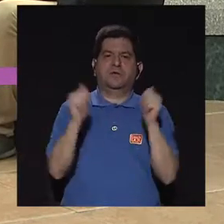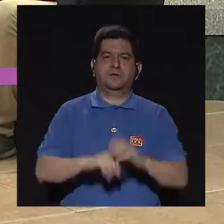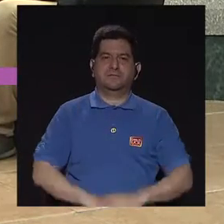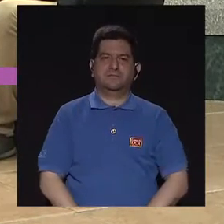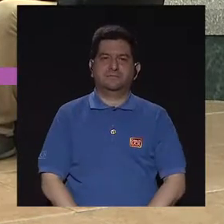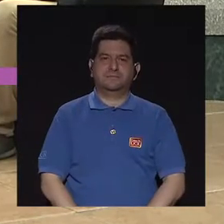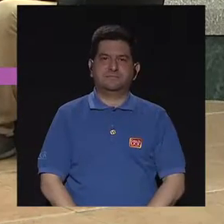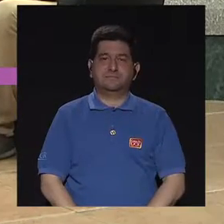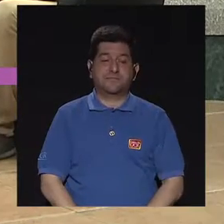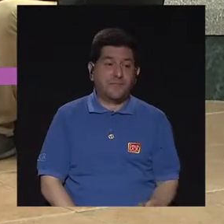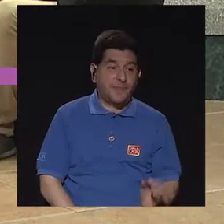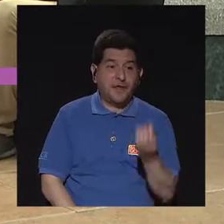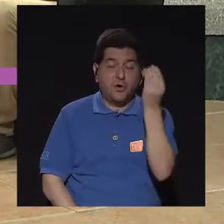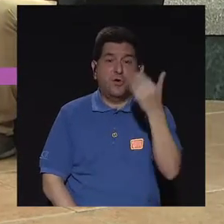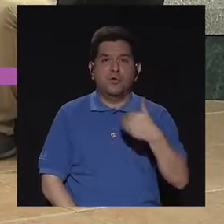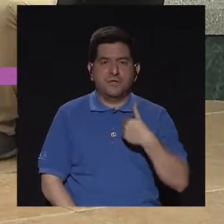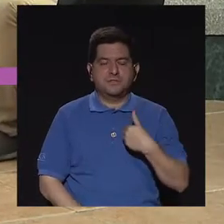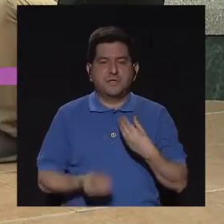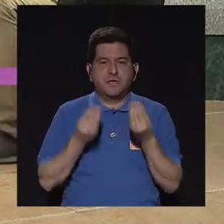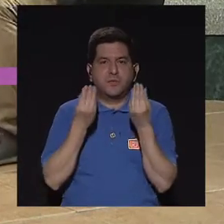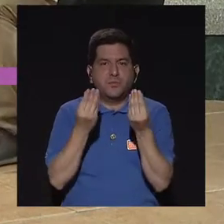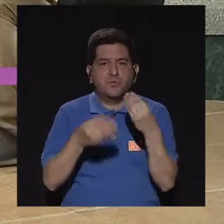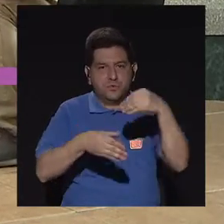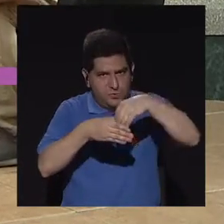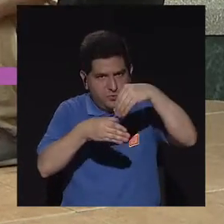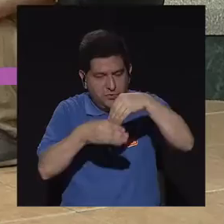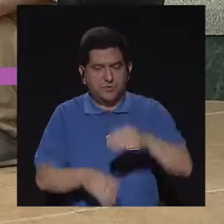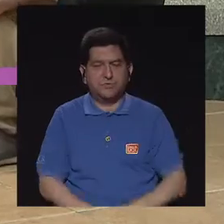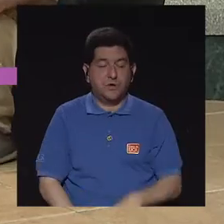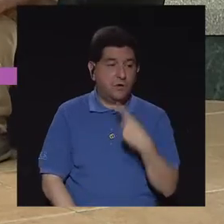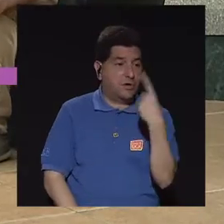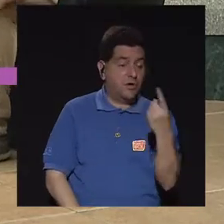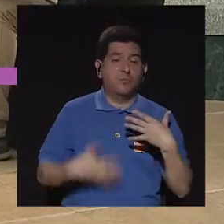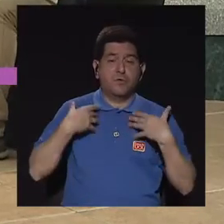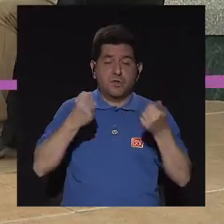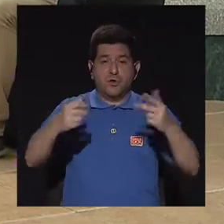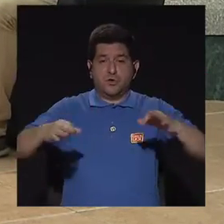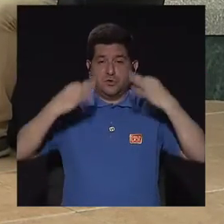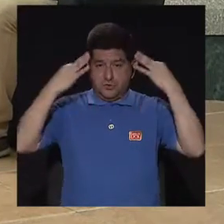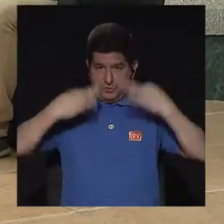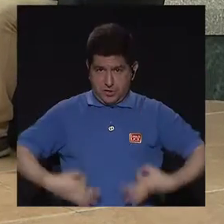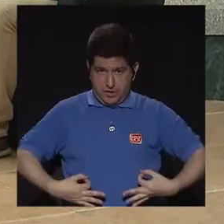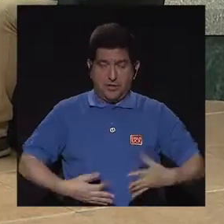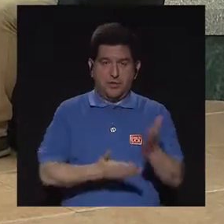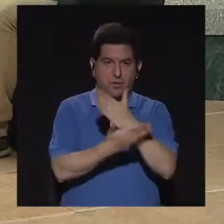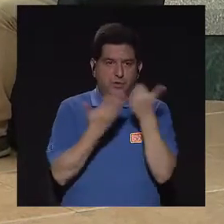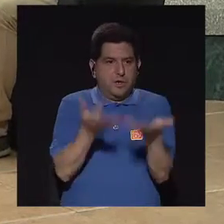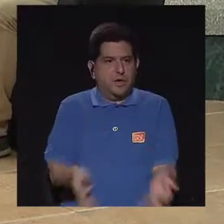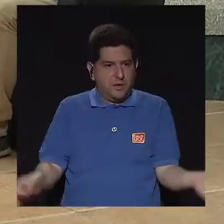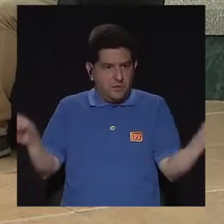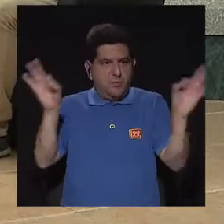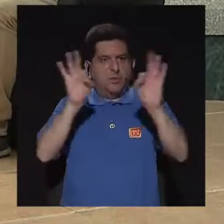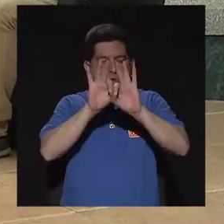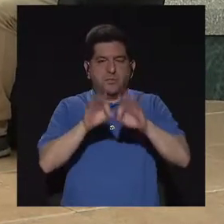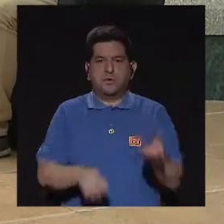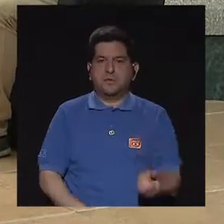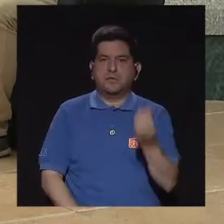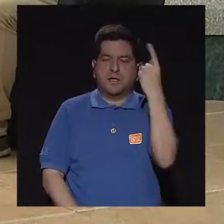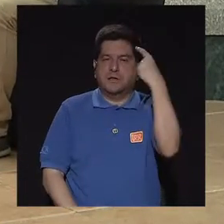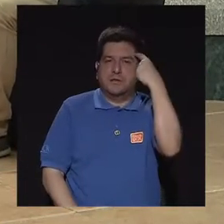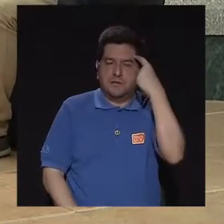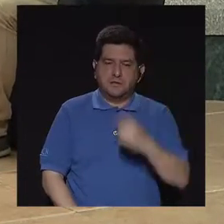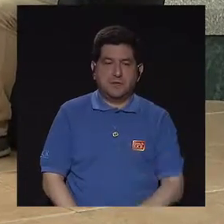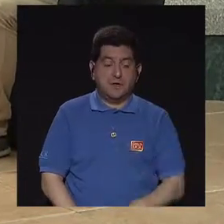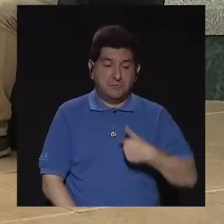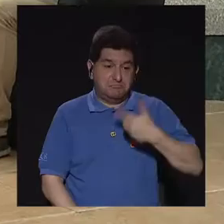general. Bueno, es que los jóvenes tienen mucho que apuntar. También, como él decía, la salud física se ha vuelto algo muy importante entre los jóvenes,